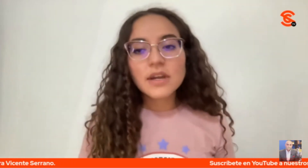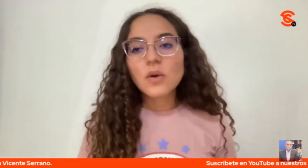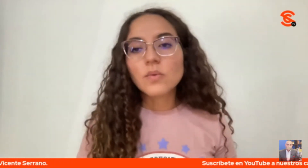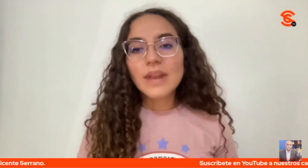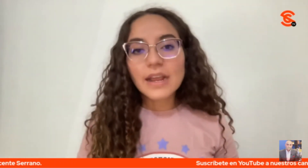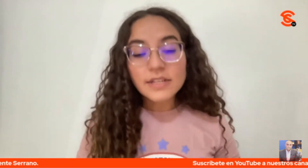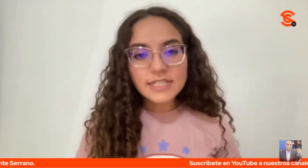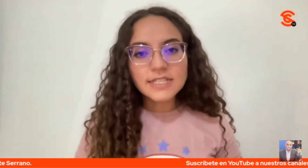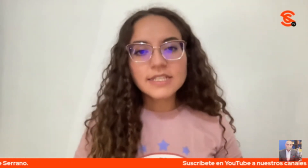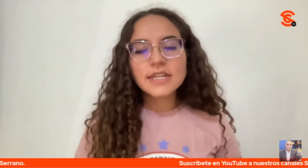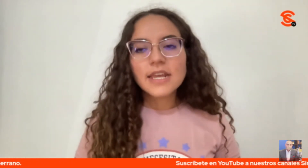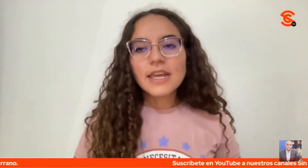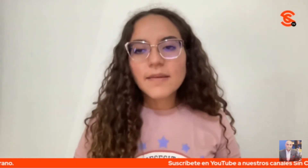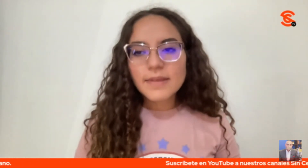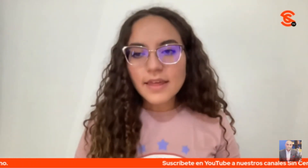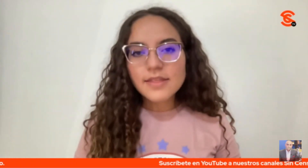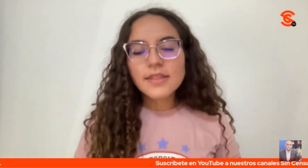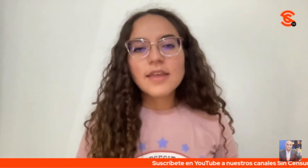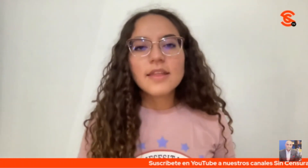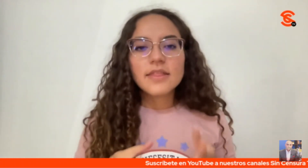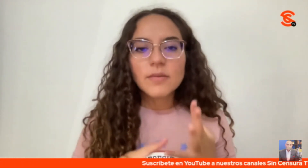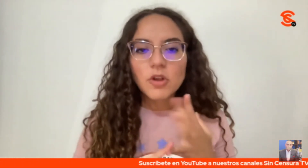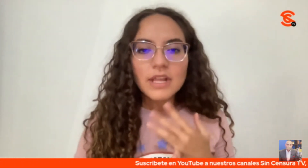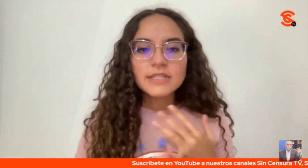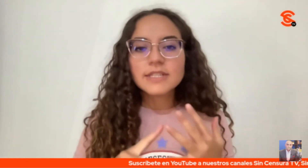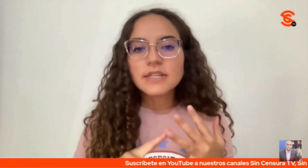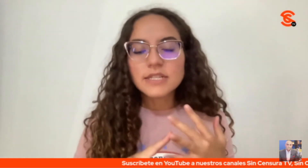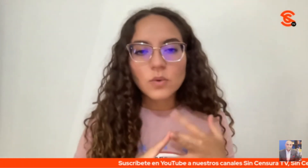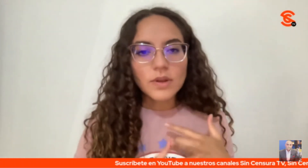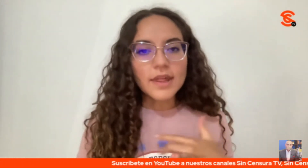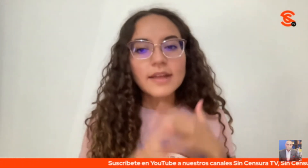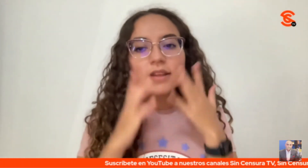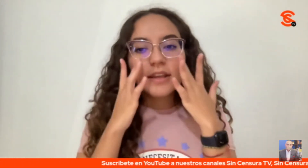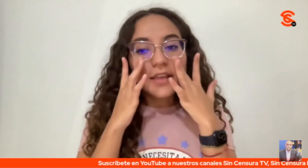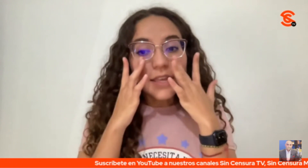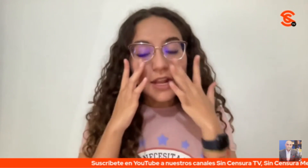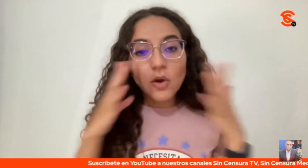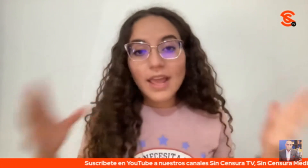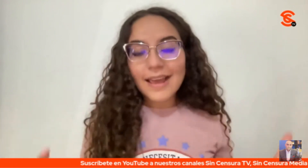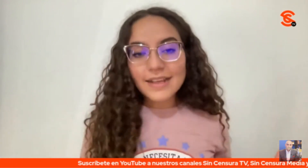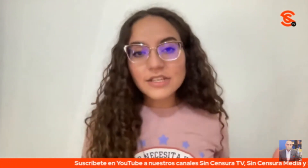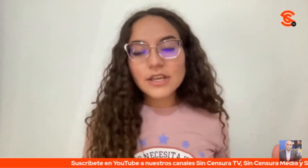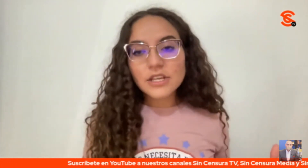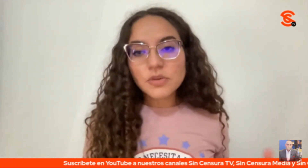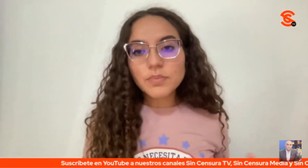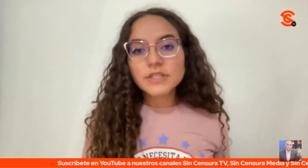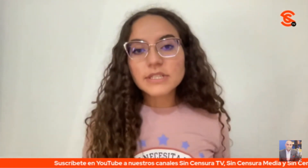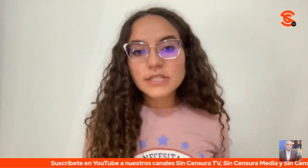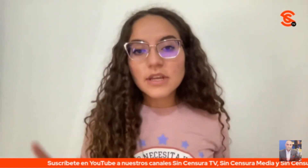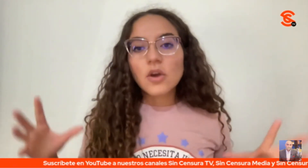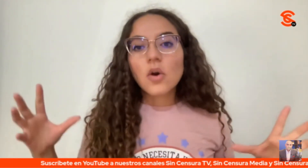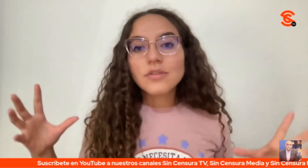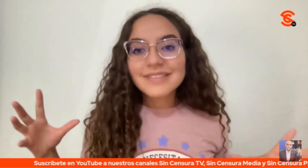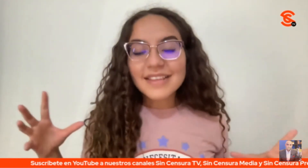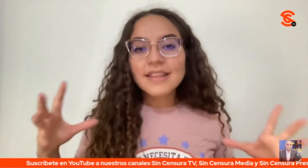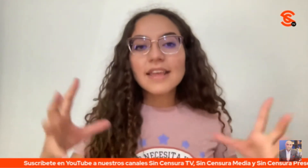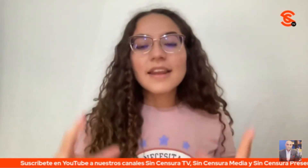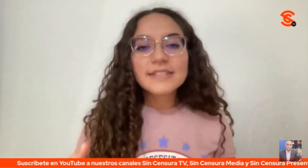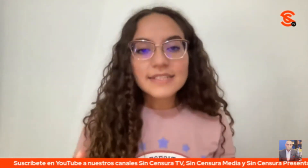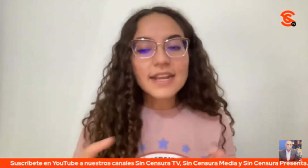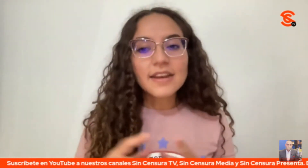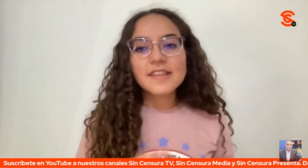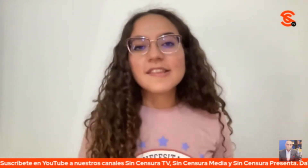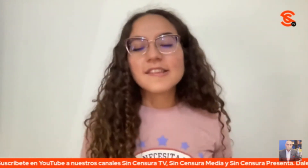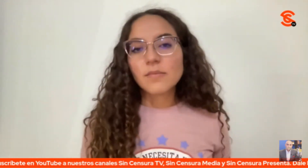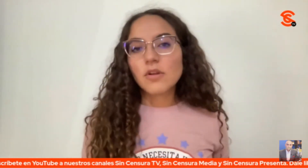Andrés Manuel llega con una crisis evidente de violencia, de inseguridad, y lo que ha hecho pues es